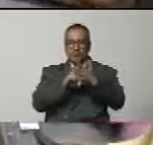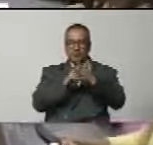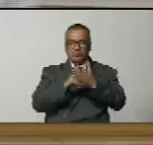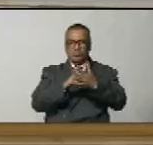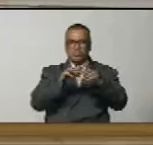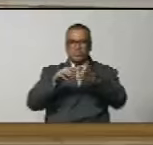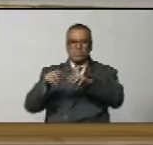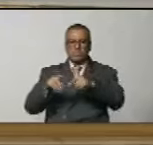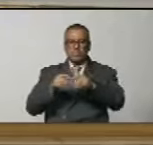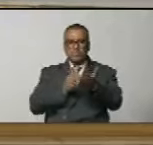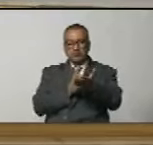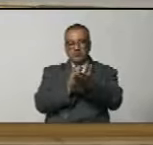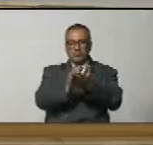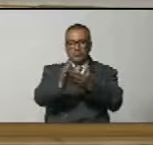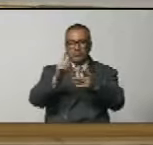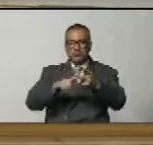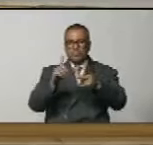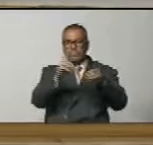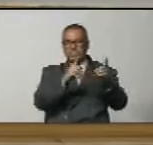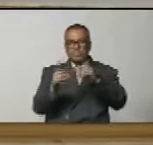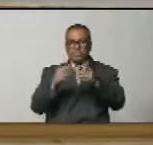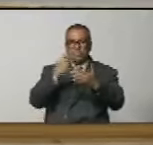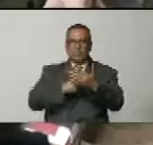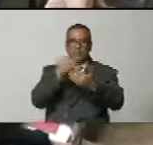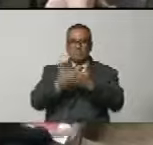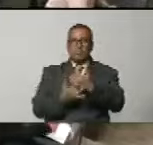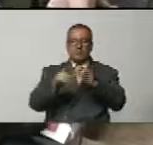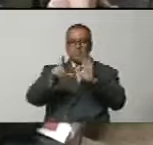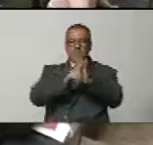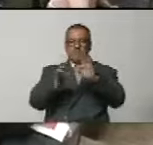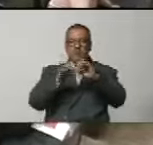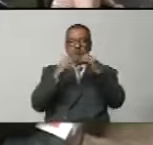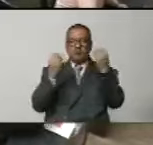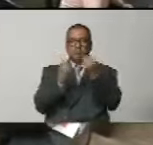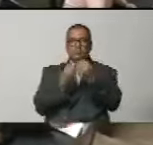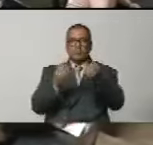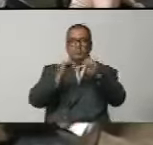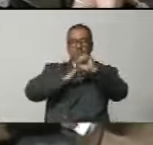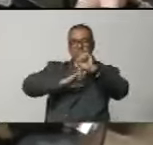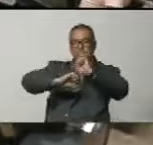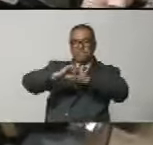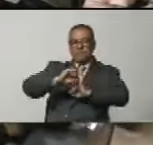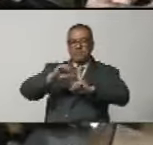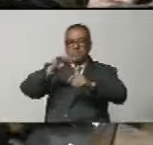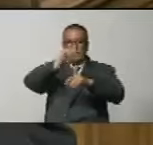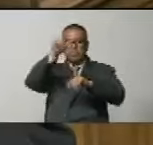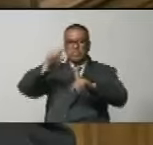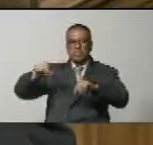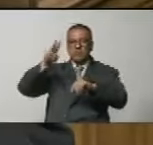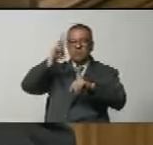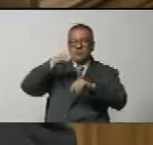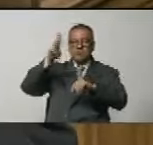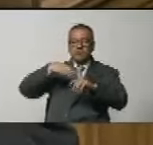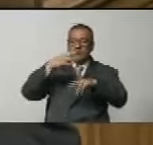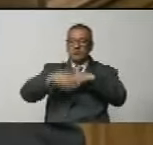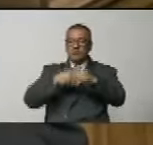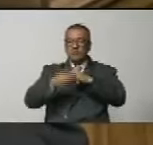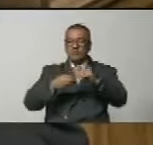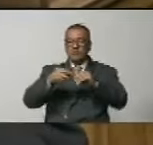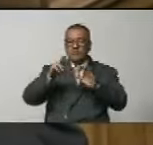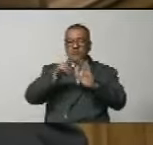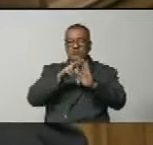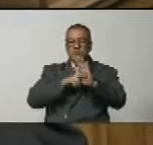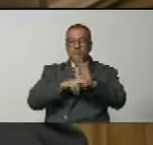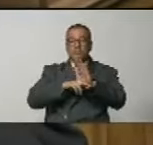día, ciudadana secretaria. Continuación de la segunda discusión del proyecto de ley orgánica para la defensa de la Guayana Ezequiva de conformidad con lo